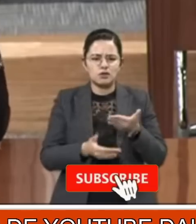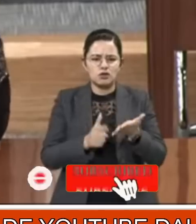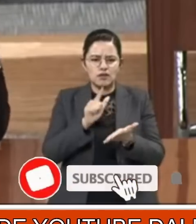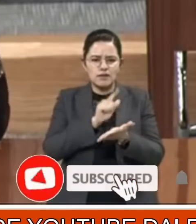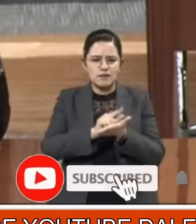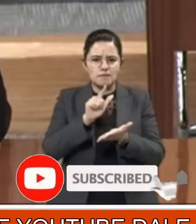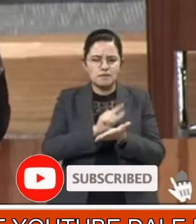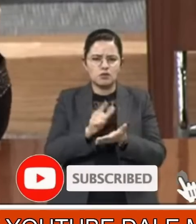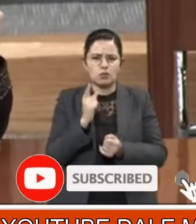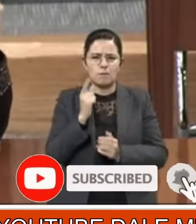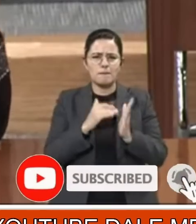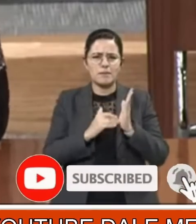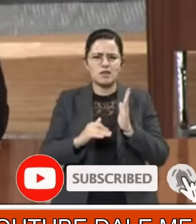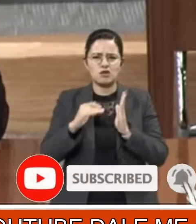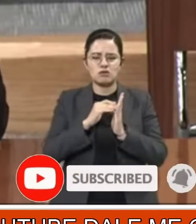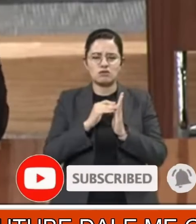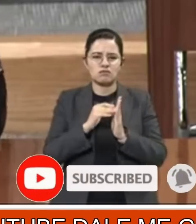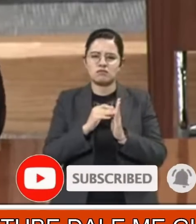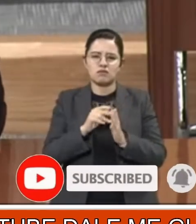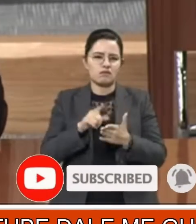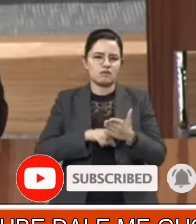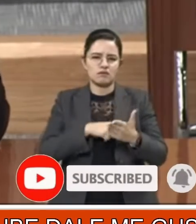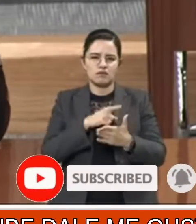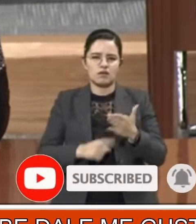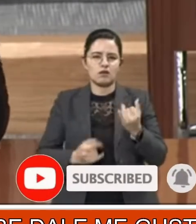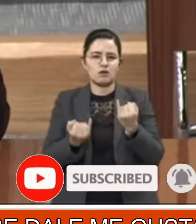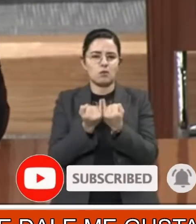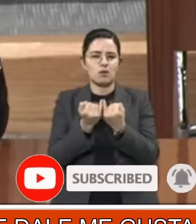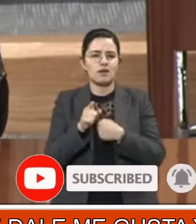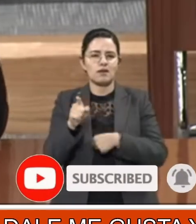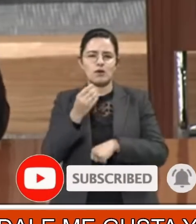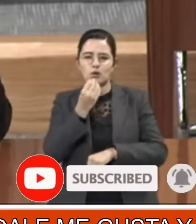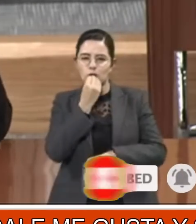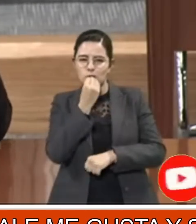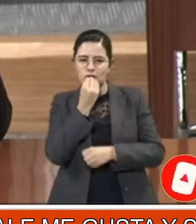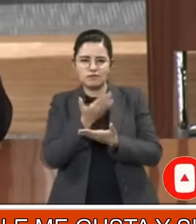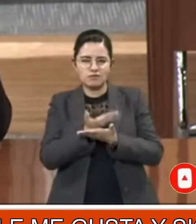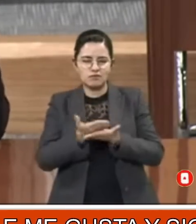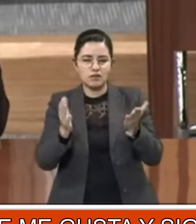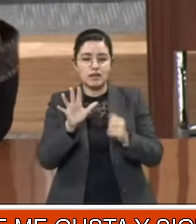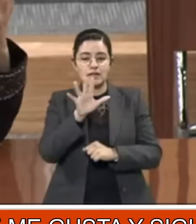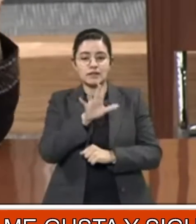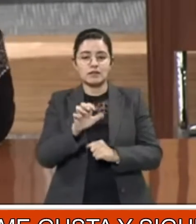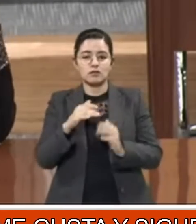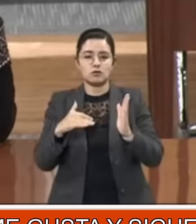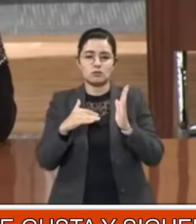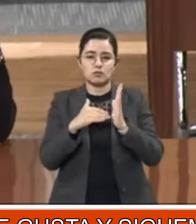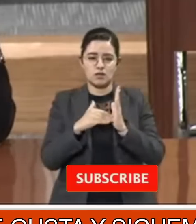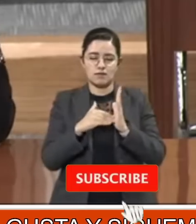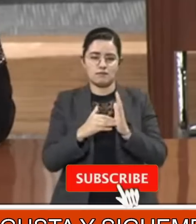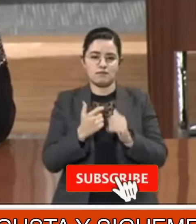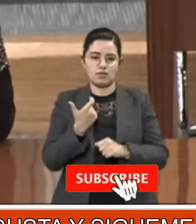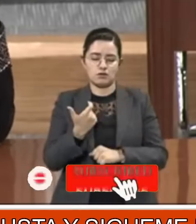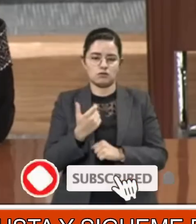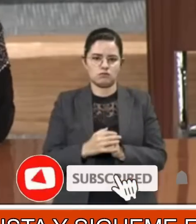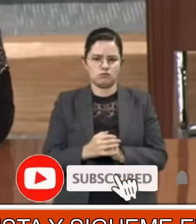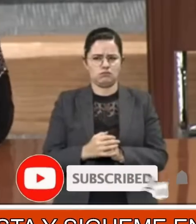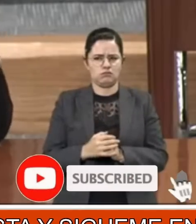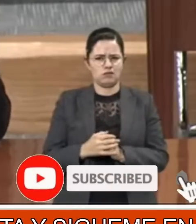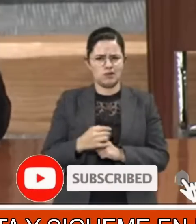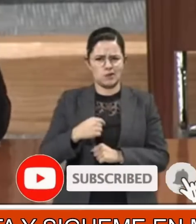dinero, casualmente, no hay registro del paradero de casi 1,400 millones. Y adivinen